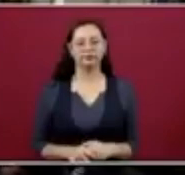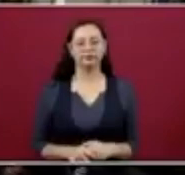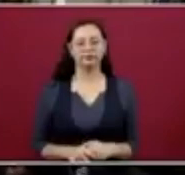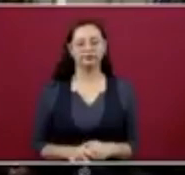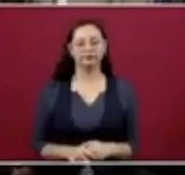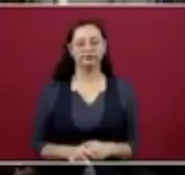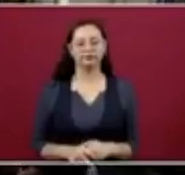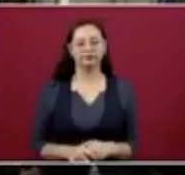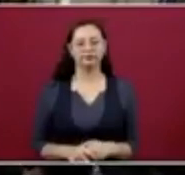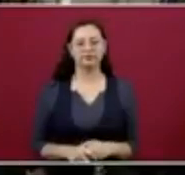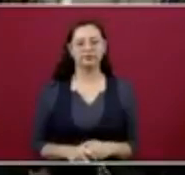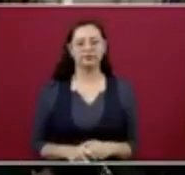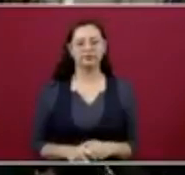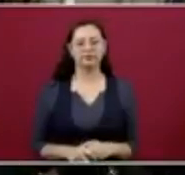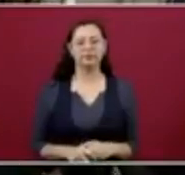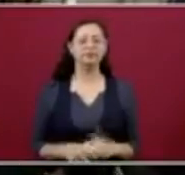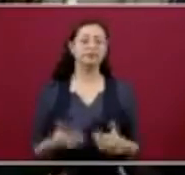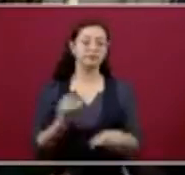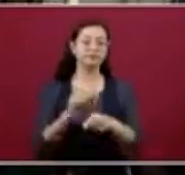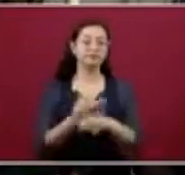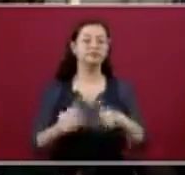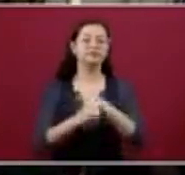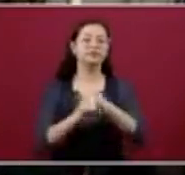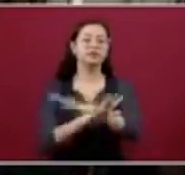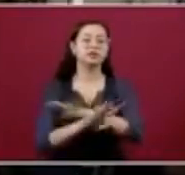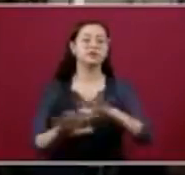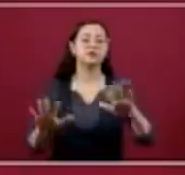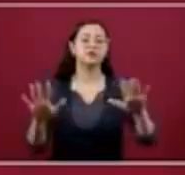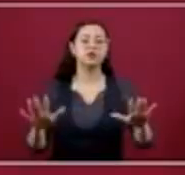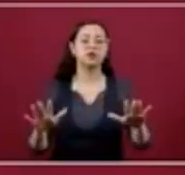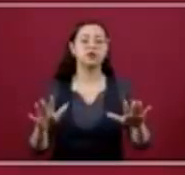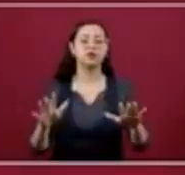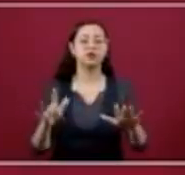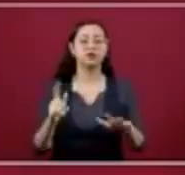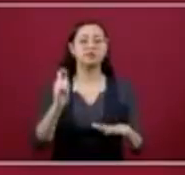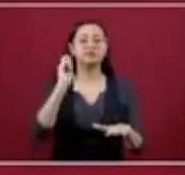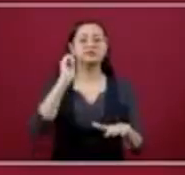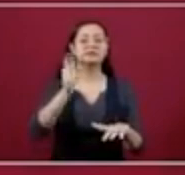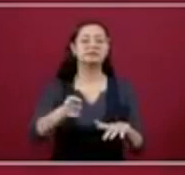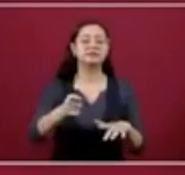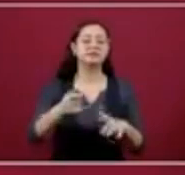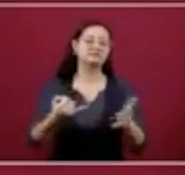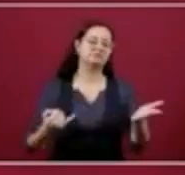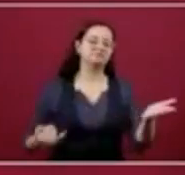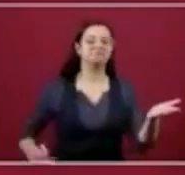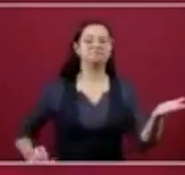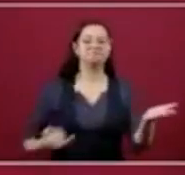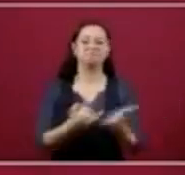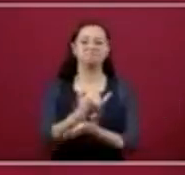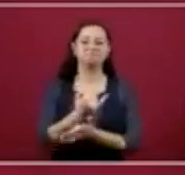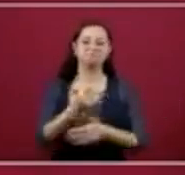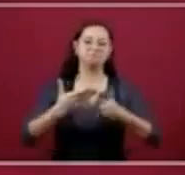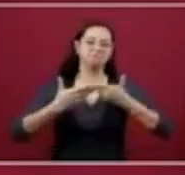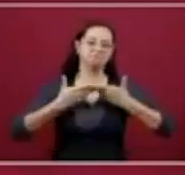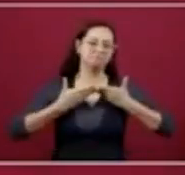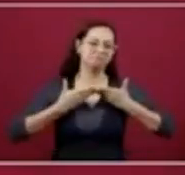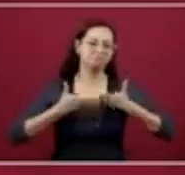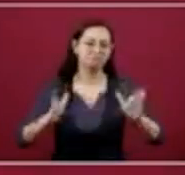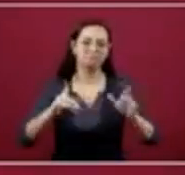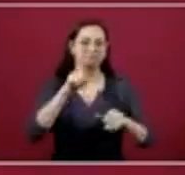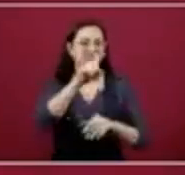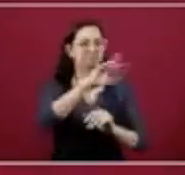informarles sobre la decisión de la apertura de los